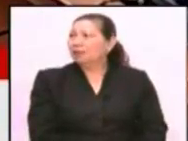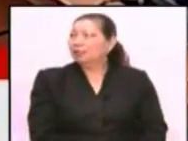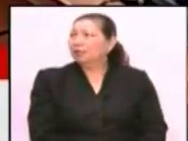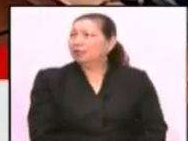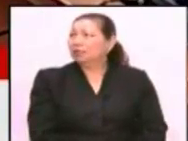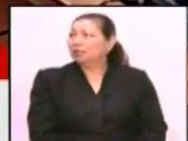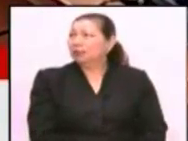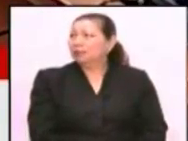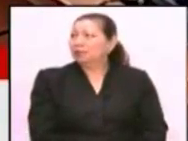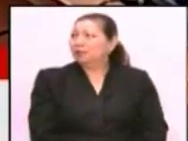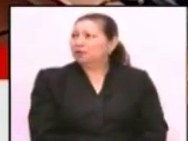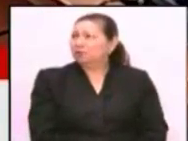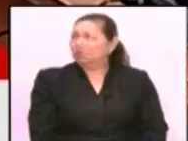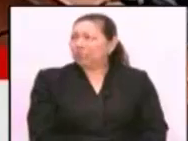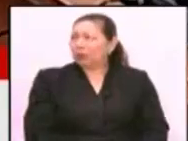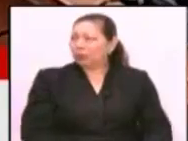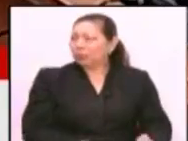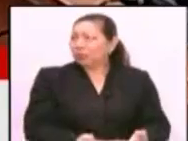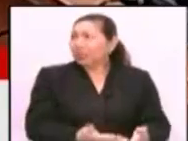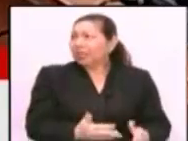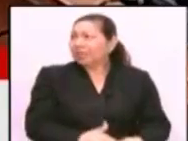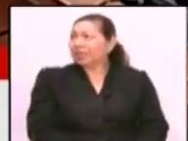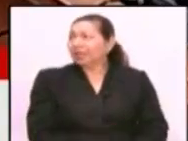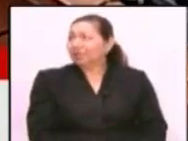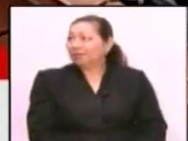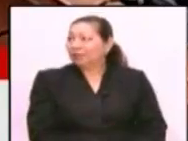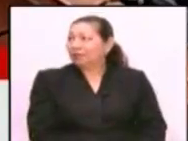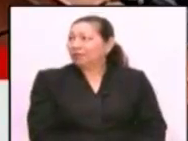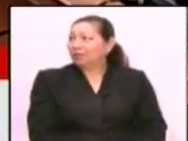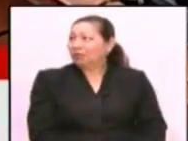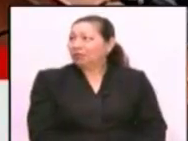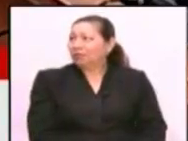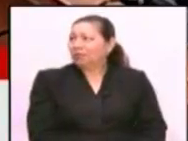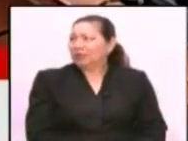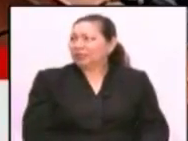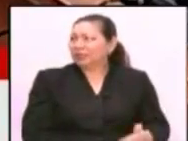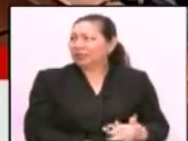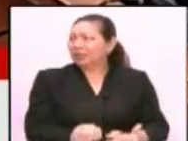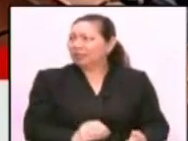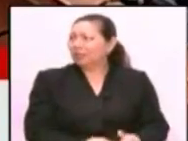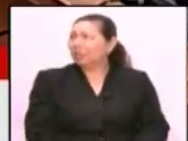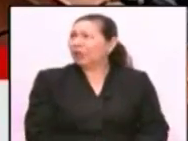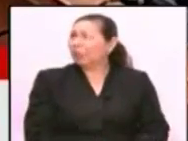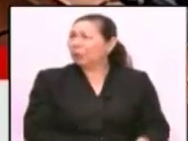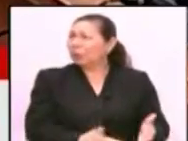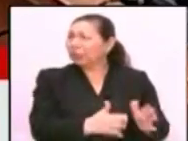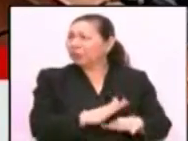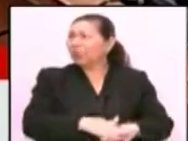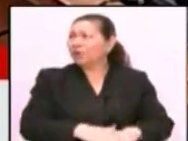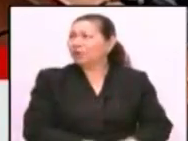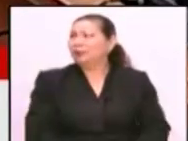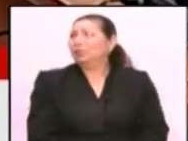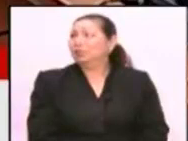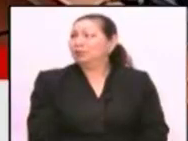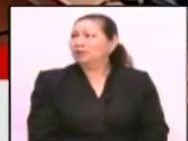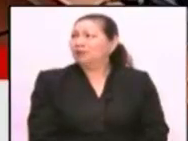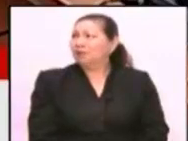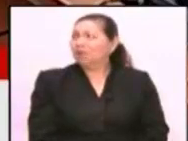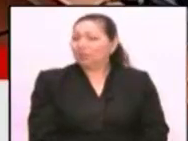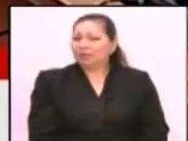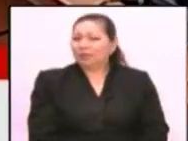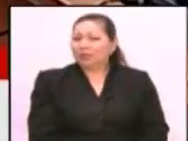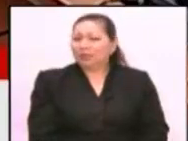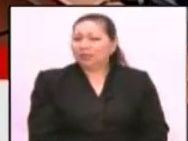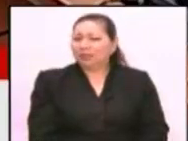¿El presupuesto por resultados? El presupuesto por resultados va en esa línea, sin, digamos, y esa era la naturaleza del presupuesto por resultados, pero